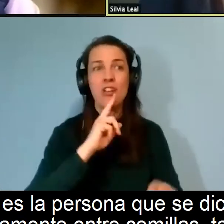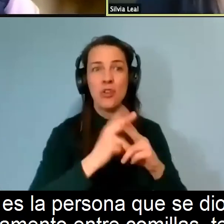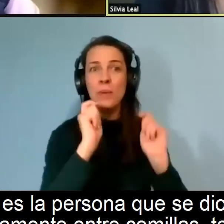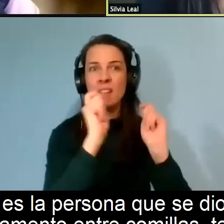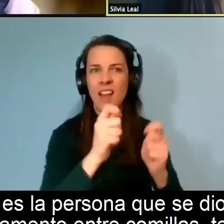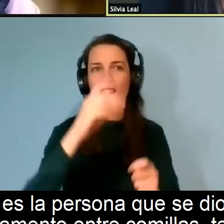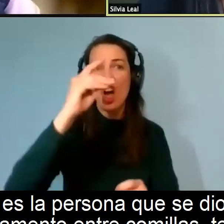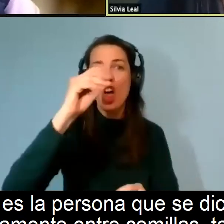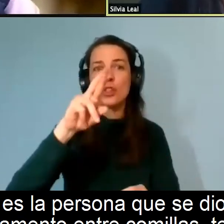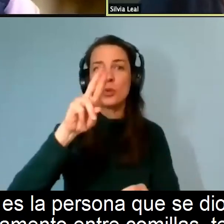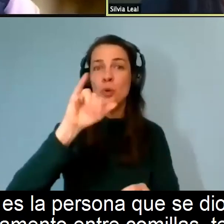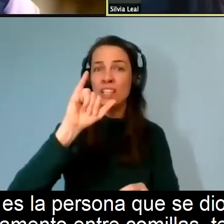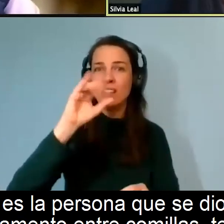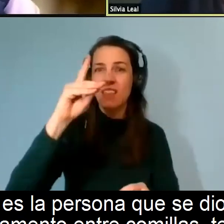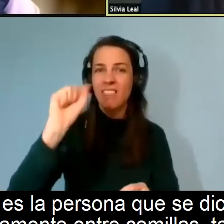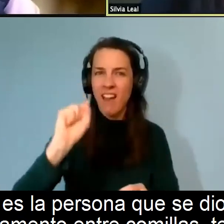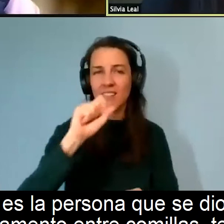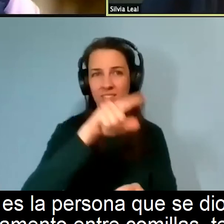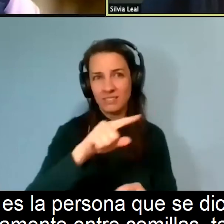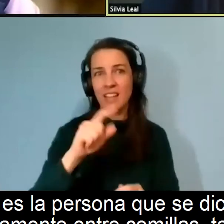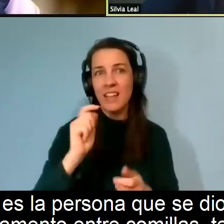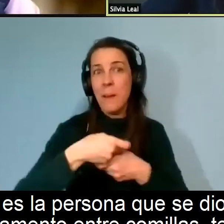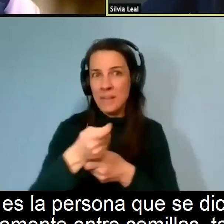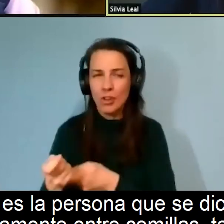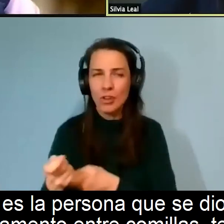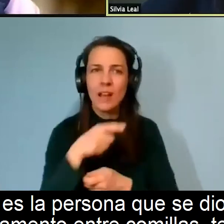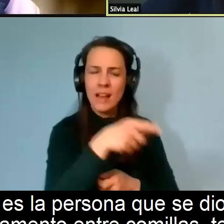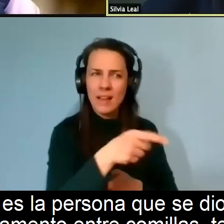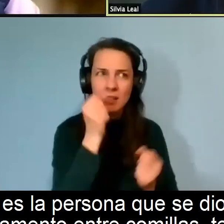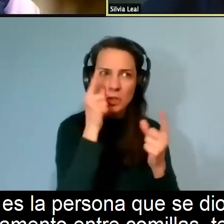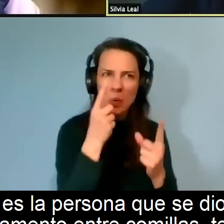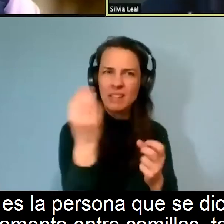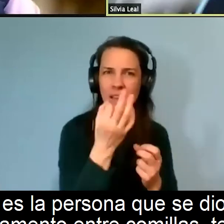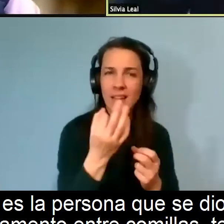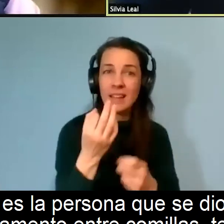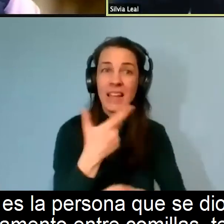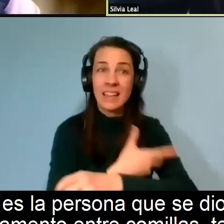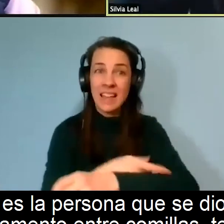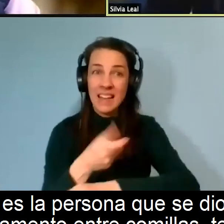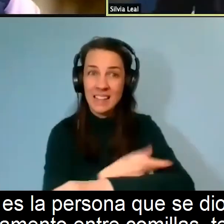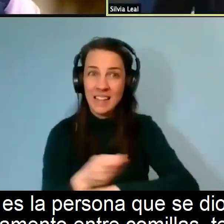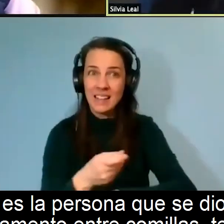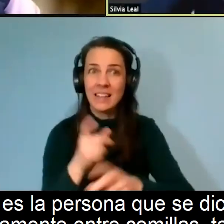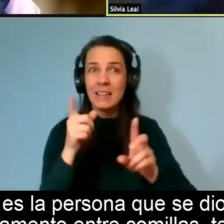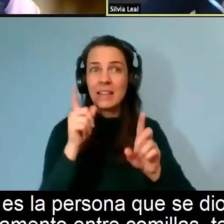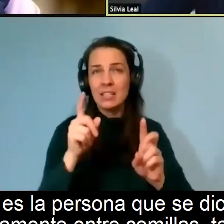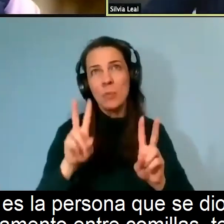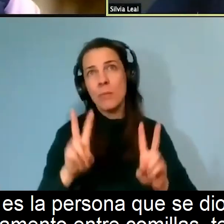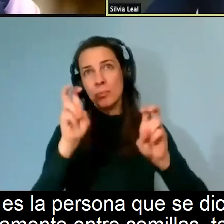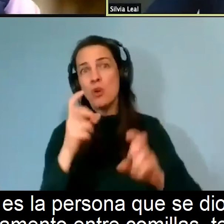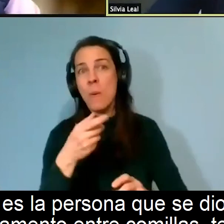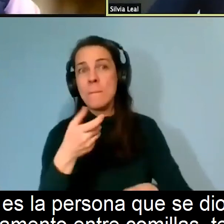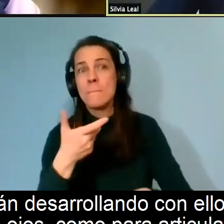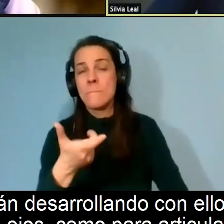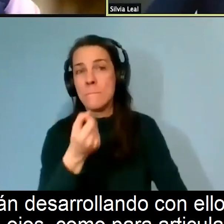Vitoria y él es la persona que se dio cuenta de que la sangre es un medicamento, entre comillas. La sangre te